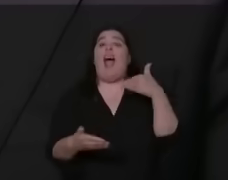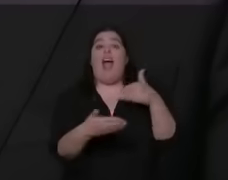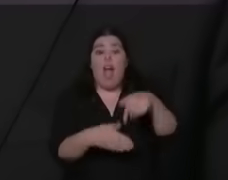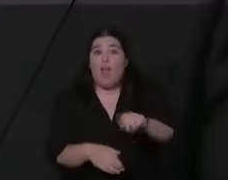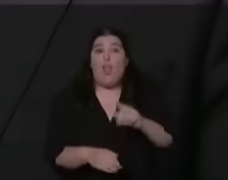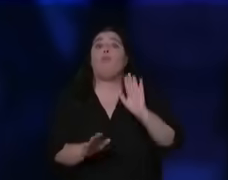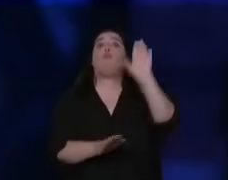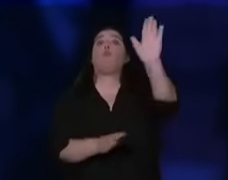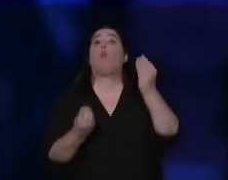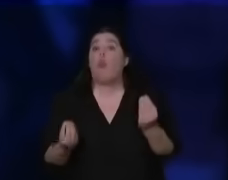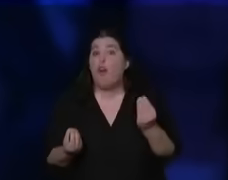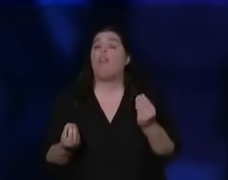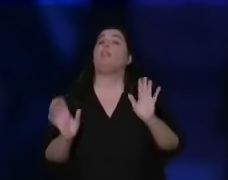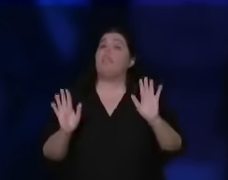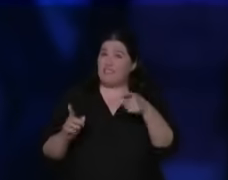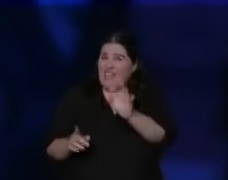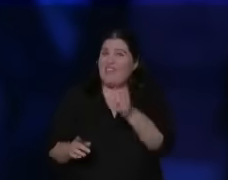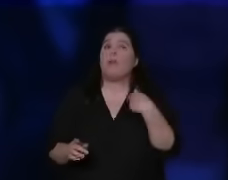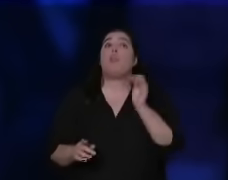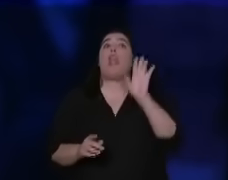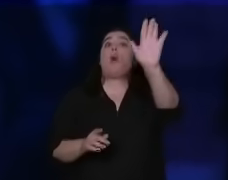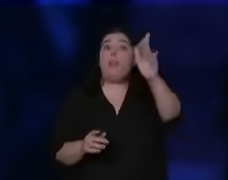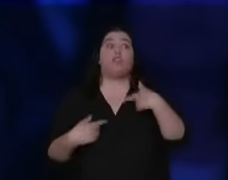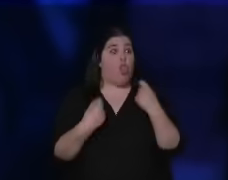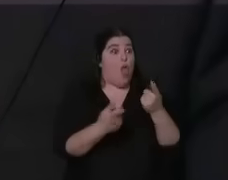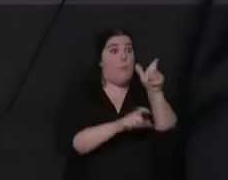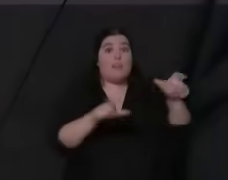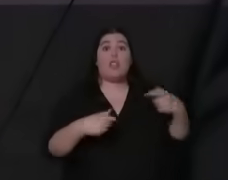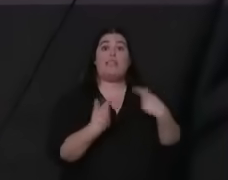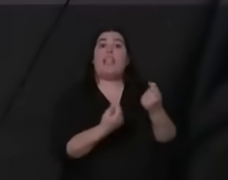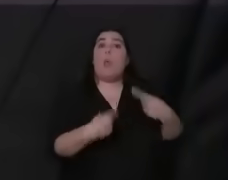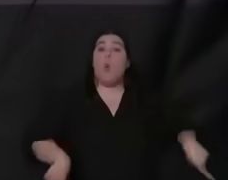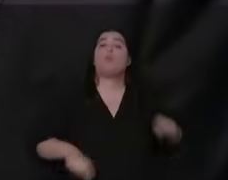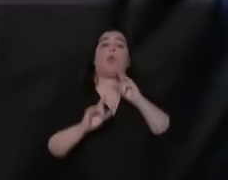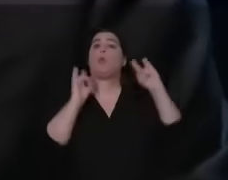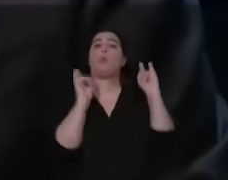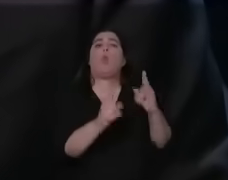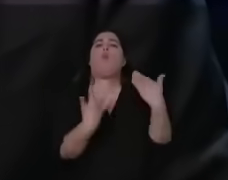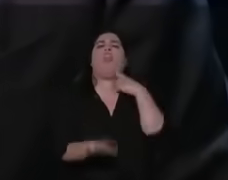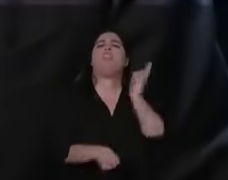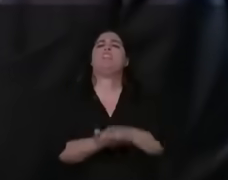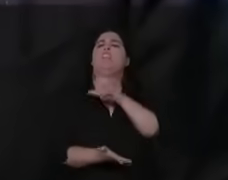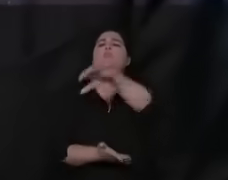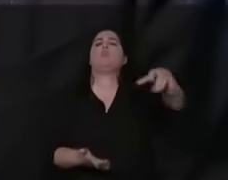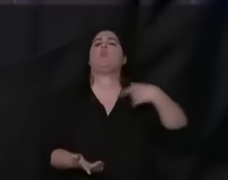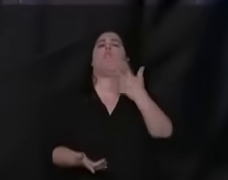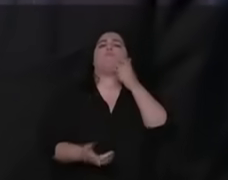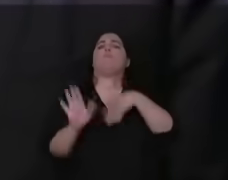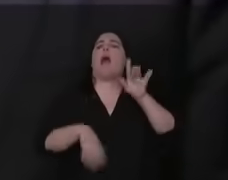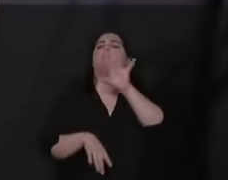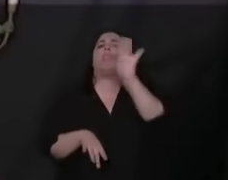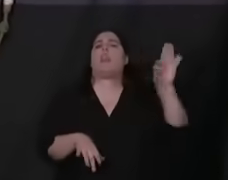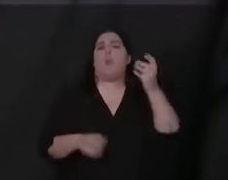sabes largo plazo se va dar los recursos a la gente para para que digamos pueda elegir la institución a laal quiere